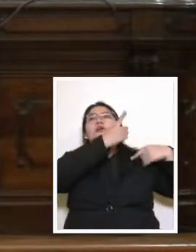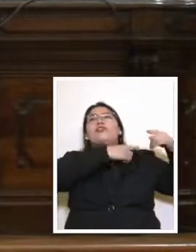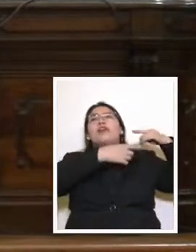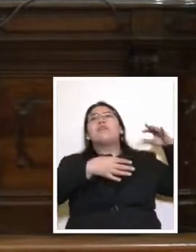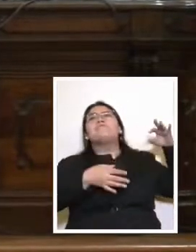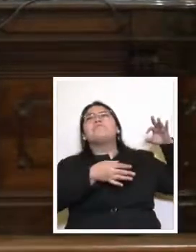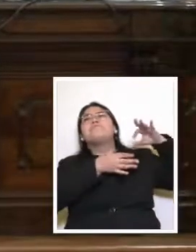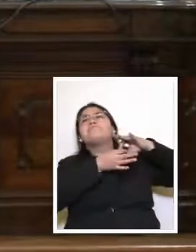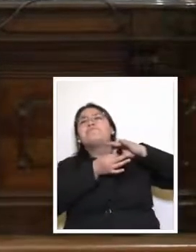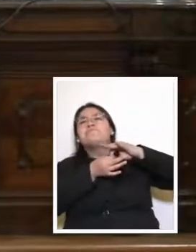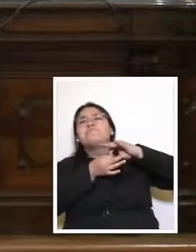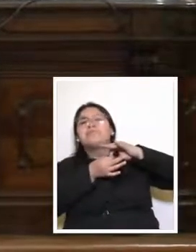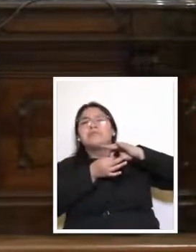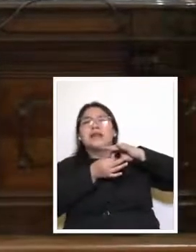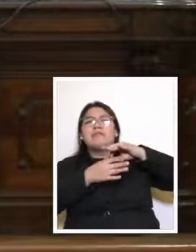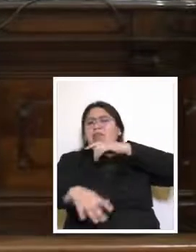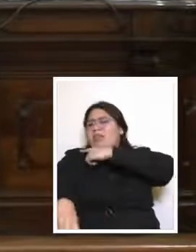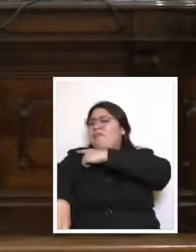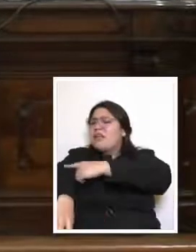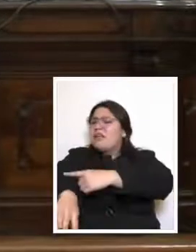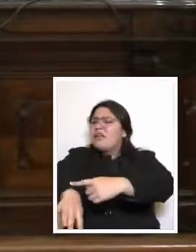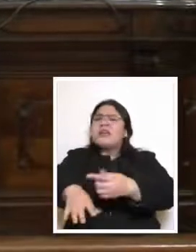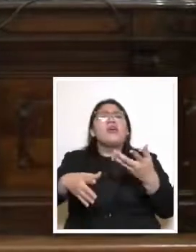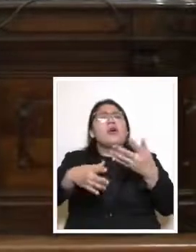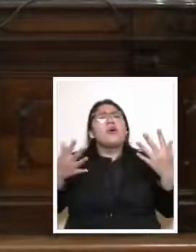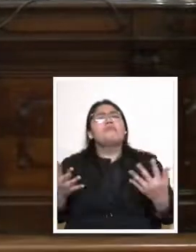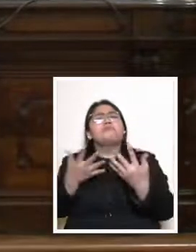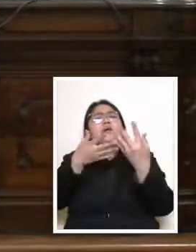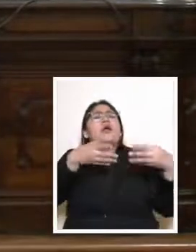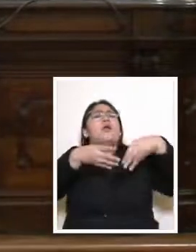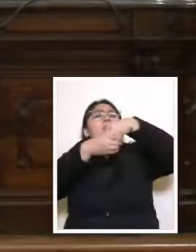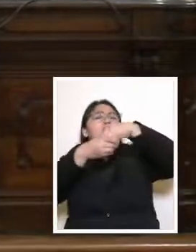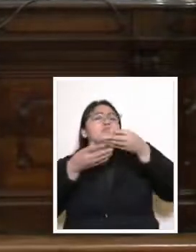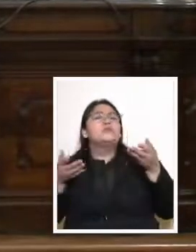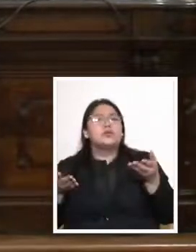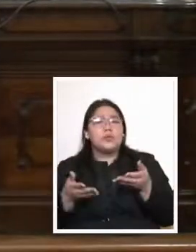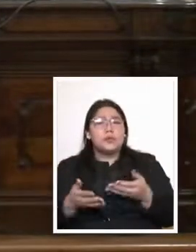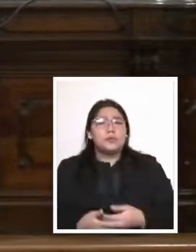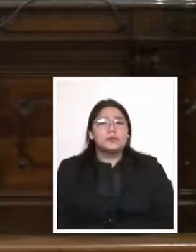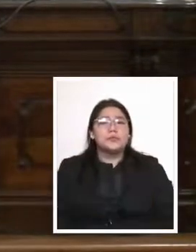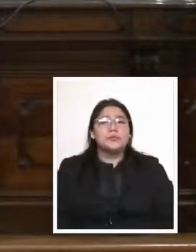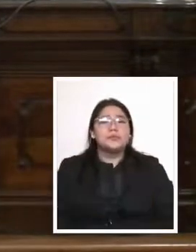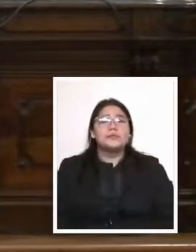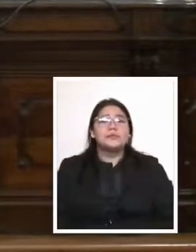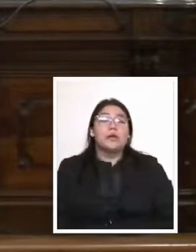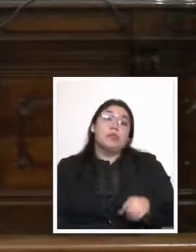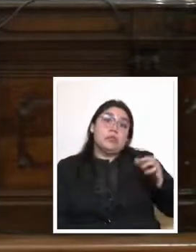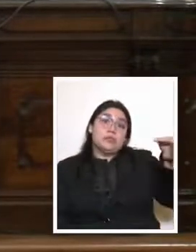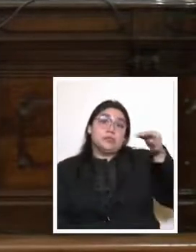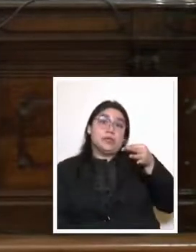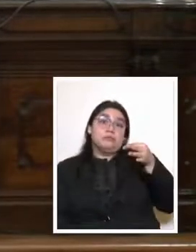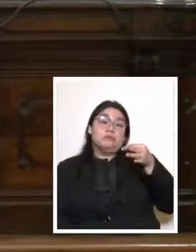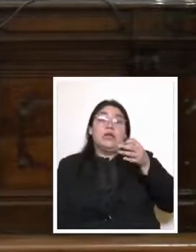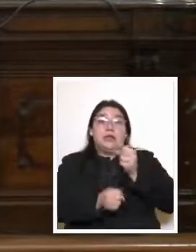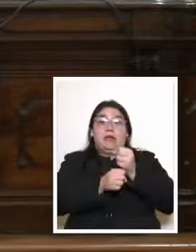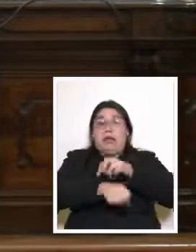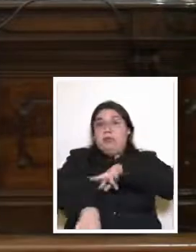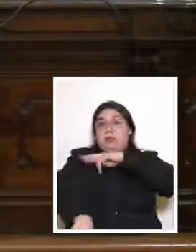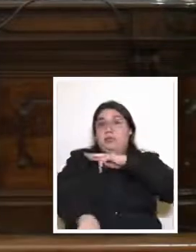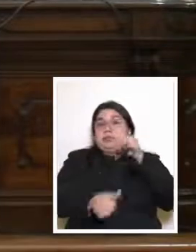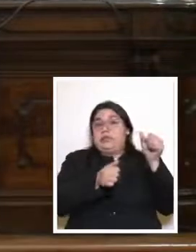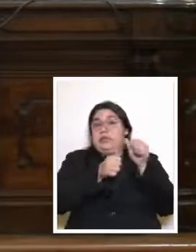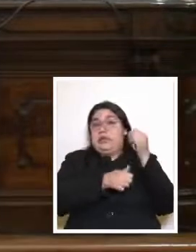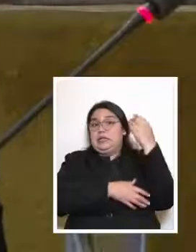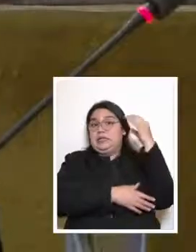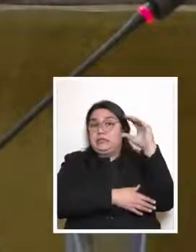cada territorio? O geografía, tú recién nos decías, trabajas en el Valle del Elqui, que es bien especial. Yo creo que el currículum